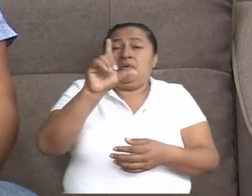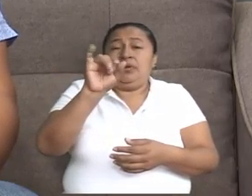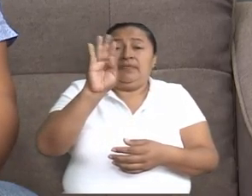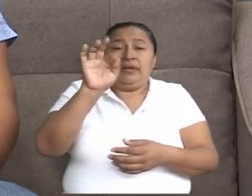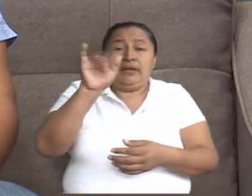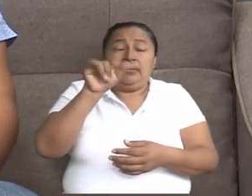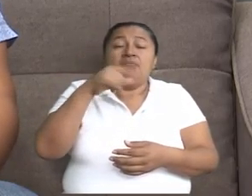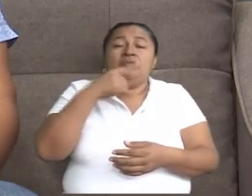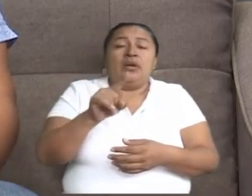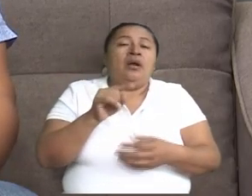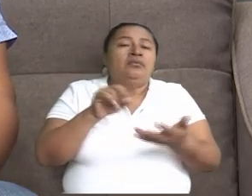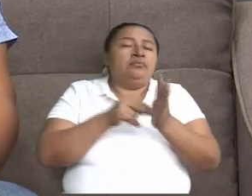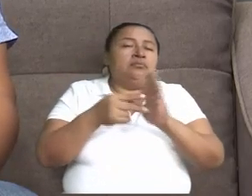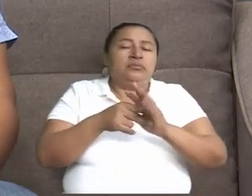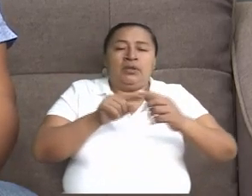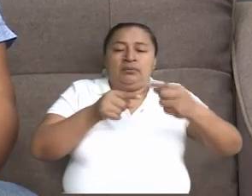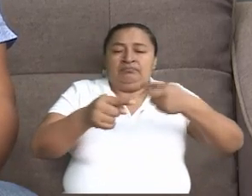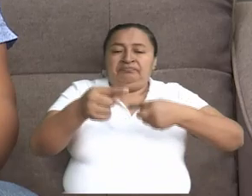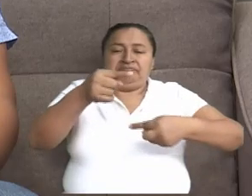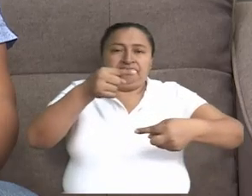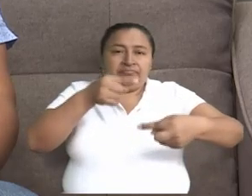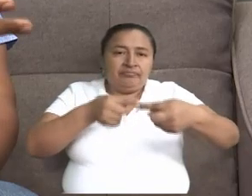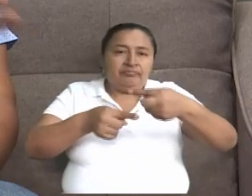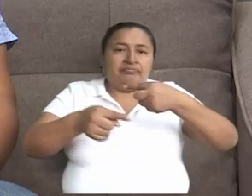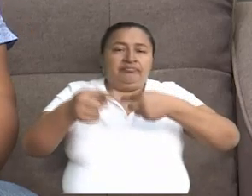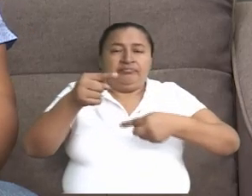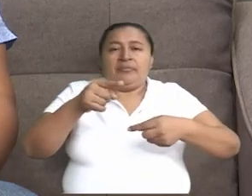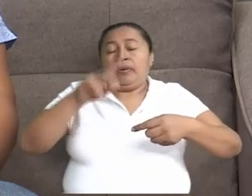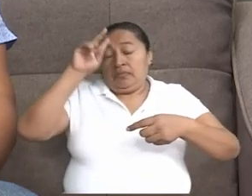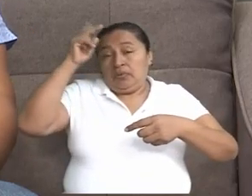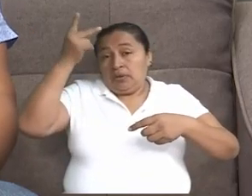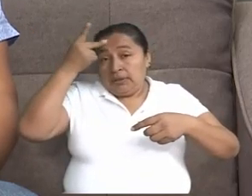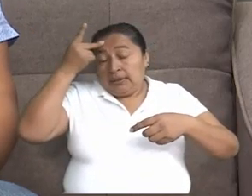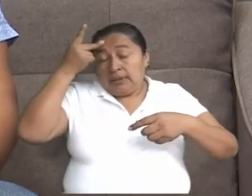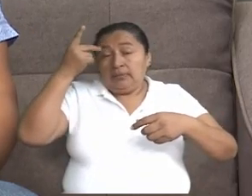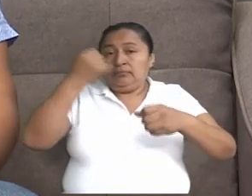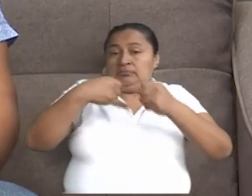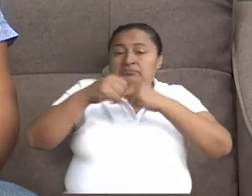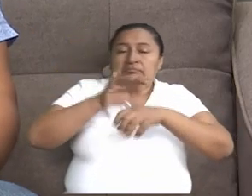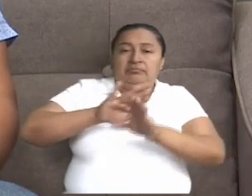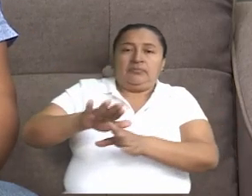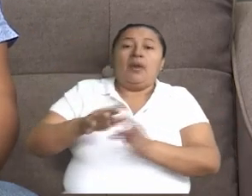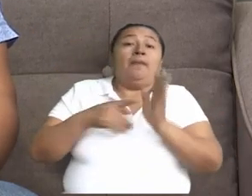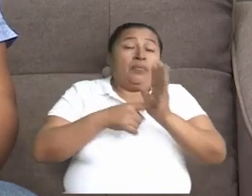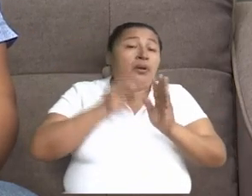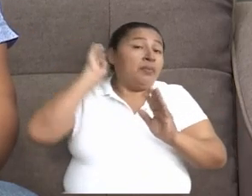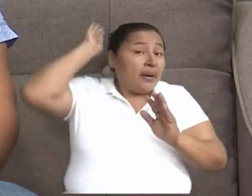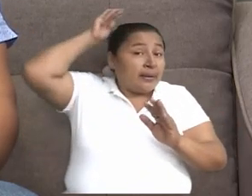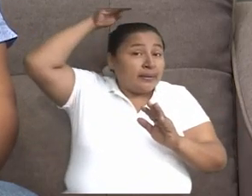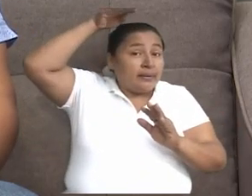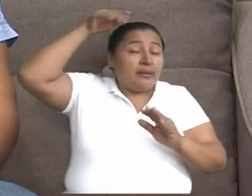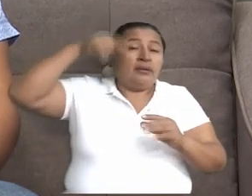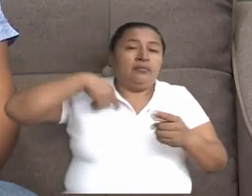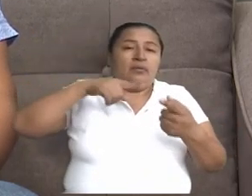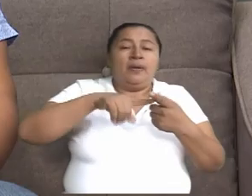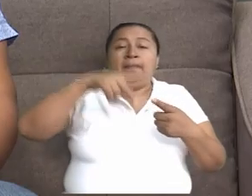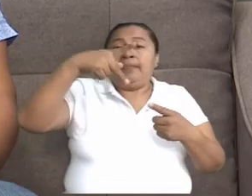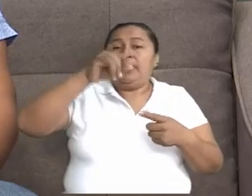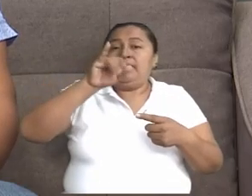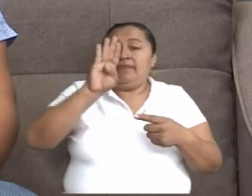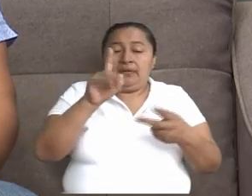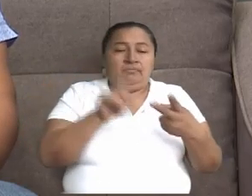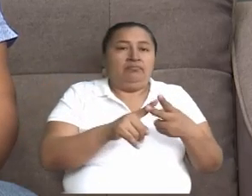cíclico también de las políticas aislantes. Por ejemplo, lo vemos en Argentina, acaba de caer precisamente su PIB. También